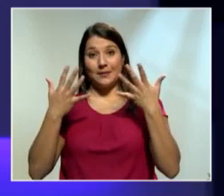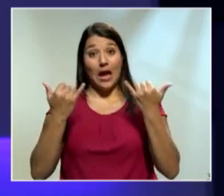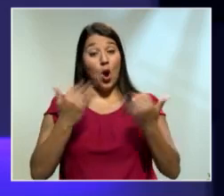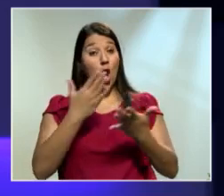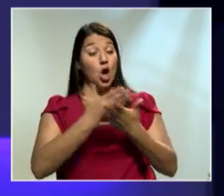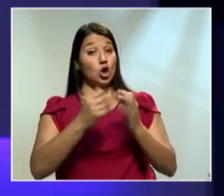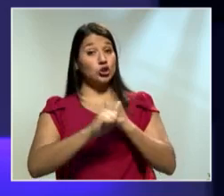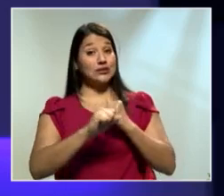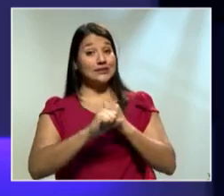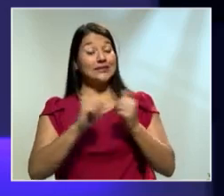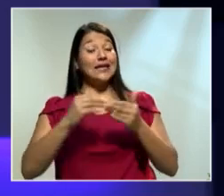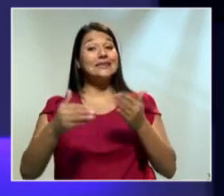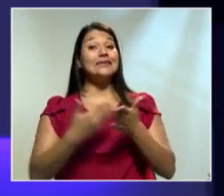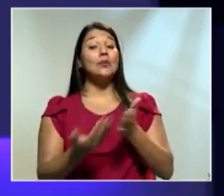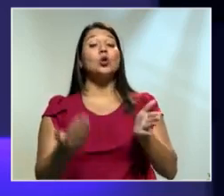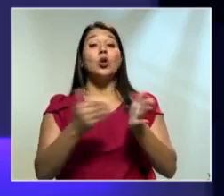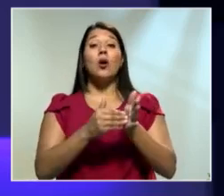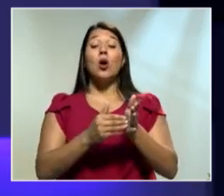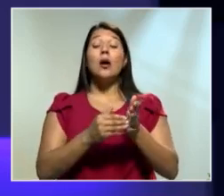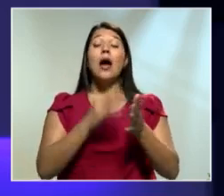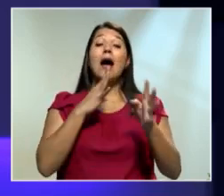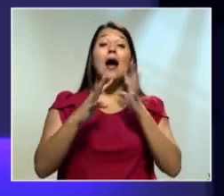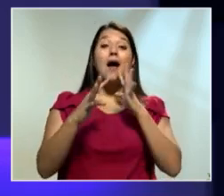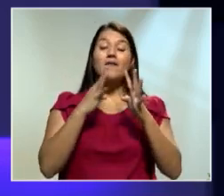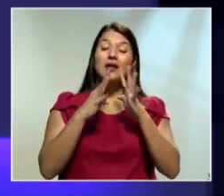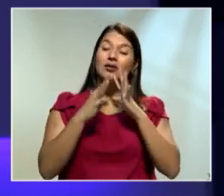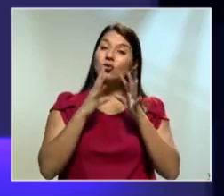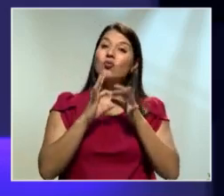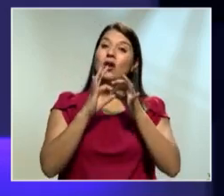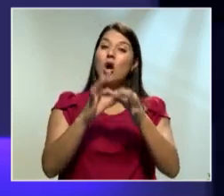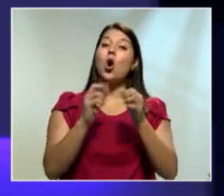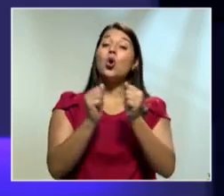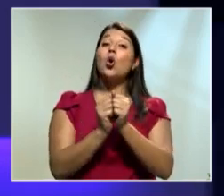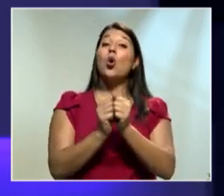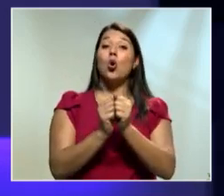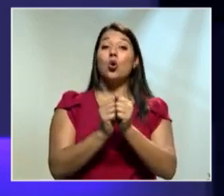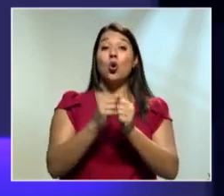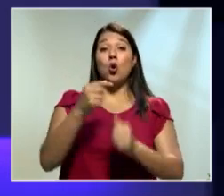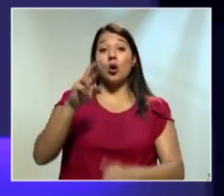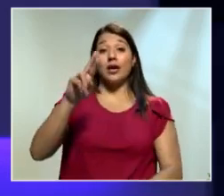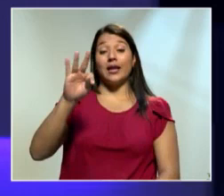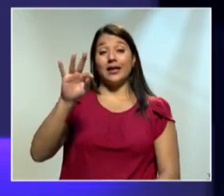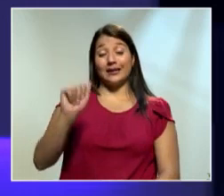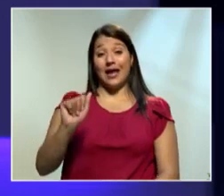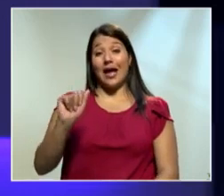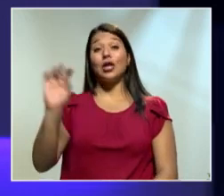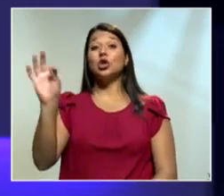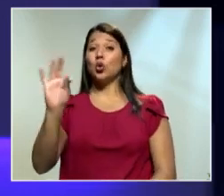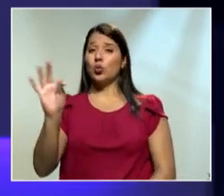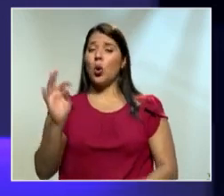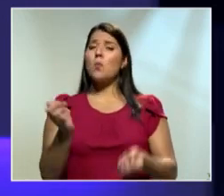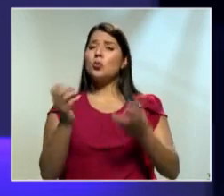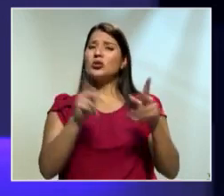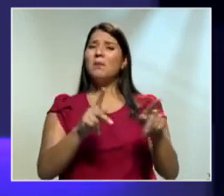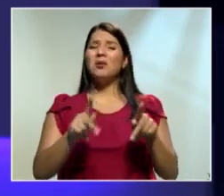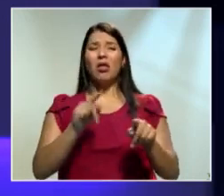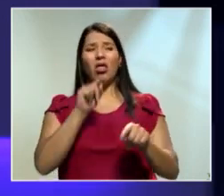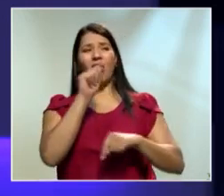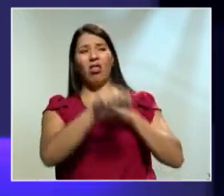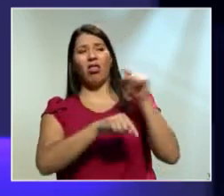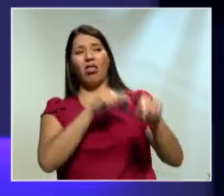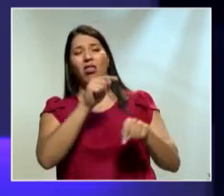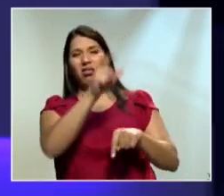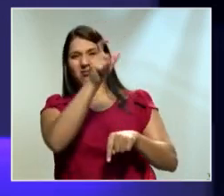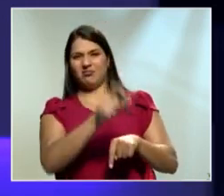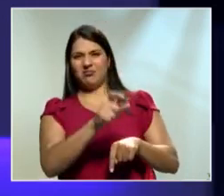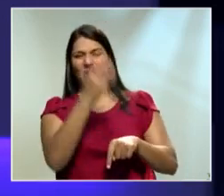comercial y enseguida volvemos conversando incluso sobre la figura de Greta Thunberg, que muchos critican justamente por